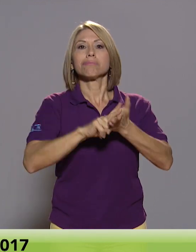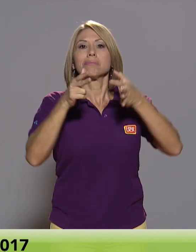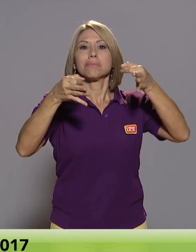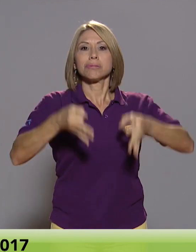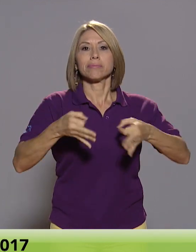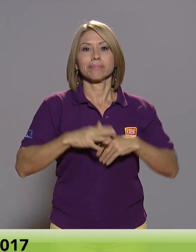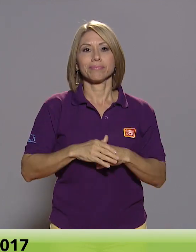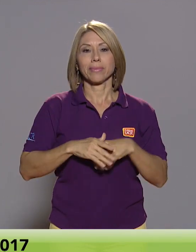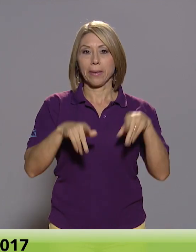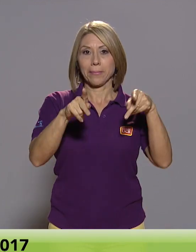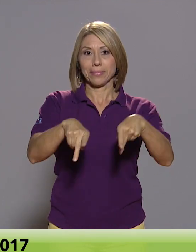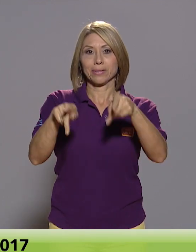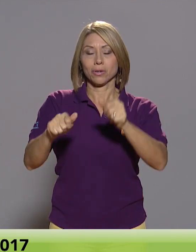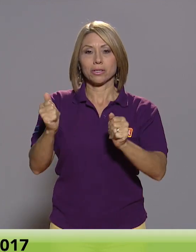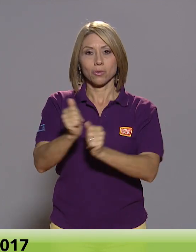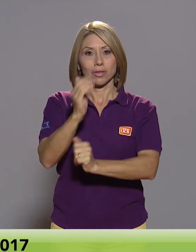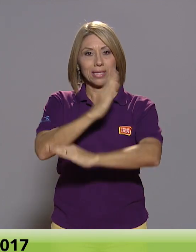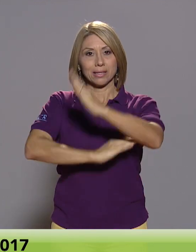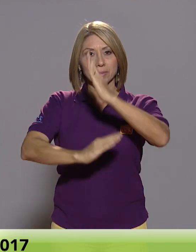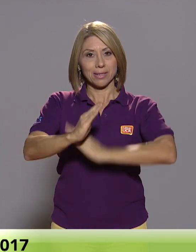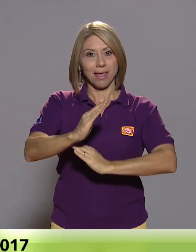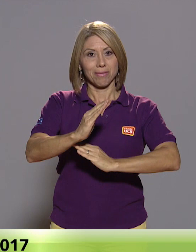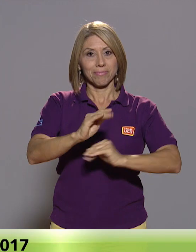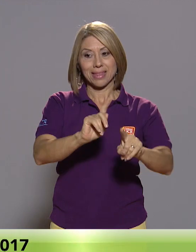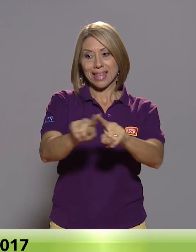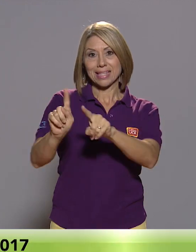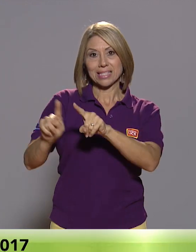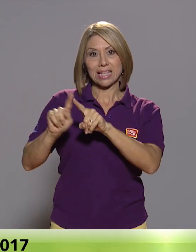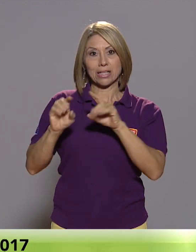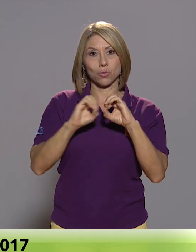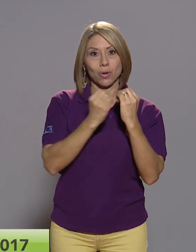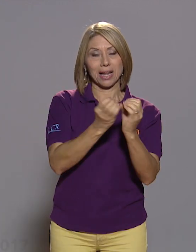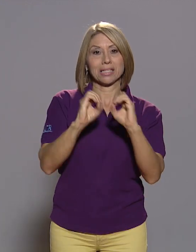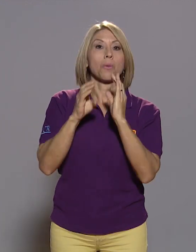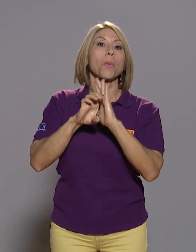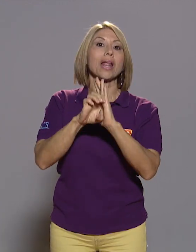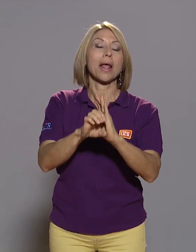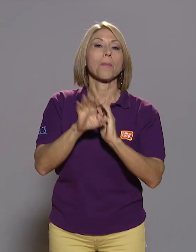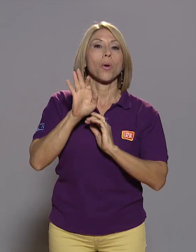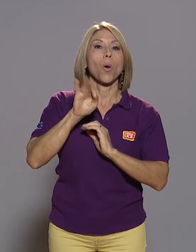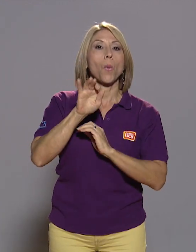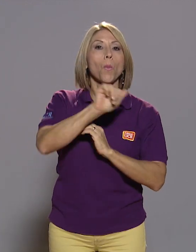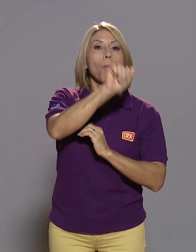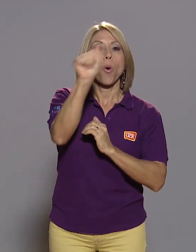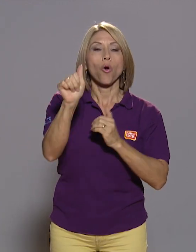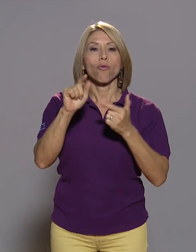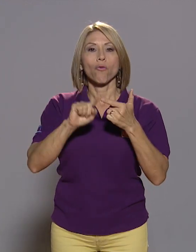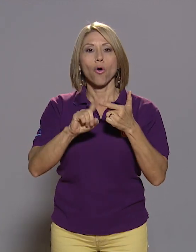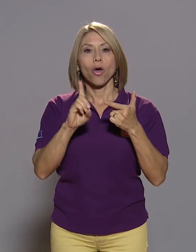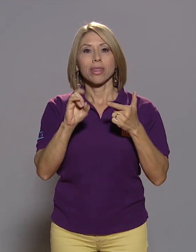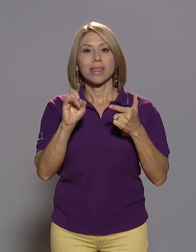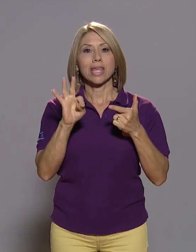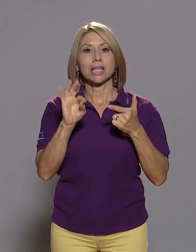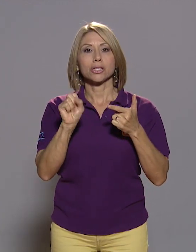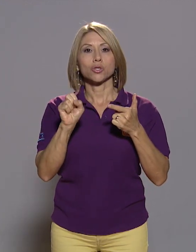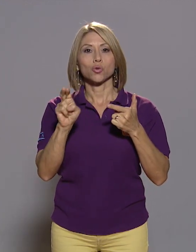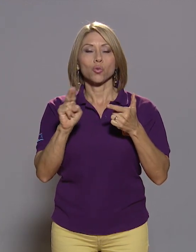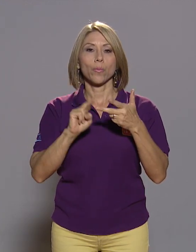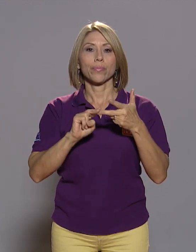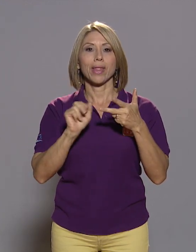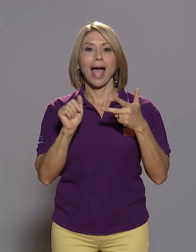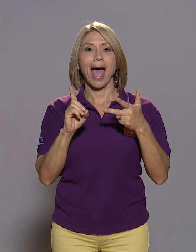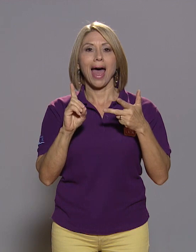discapacidad de distintas organizaciones, para mencionar algunas, Morfo, DITSU,